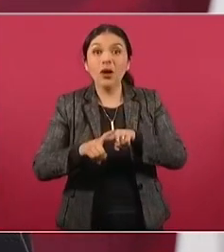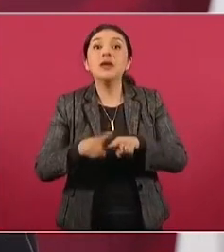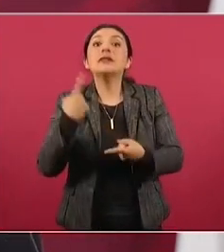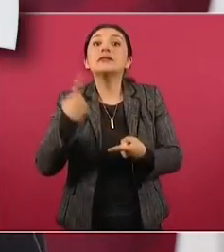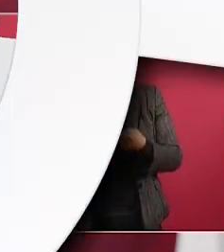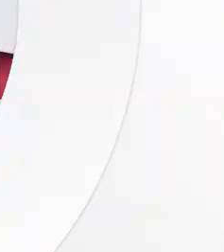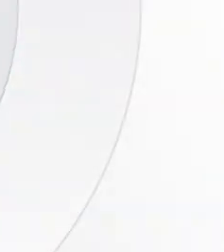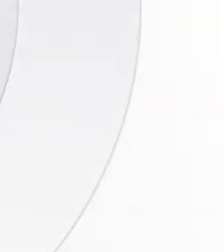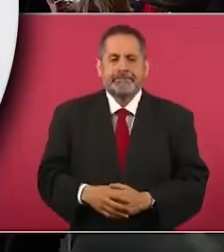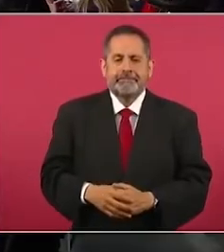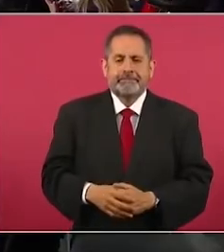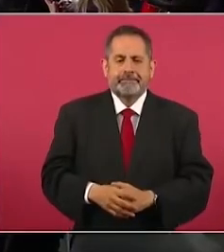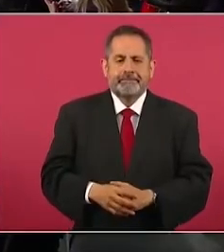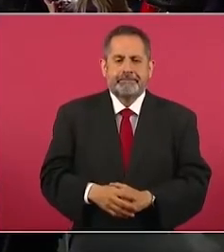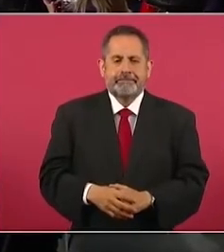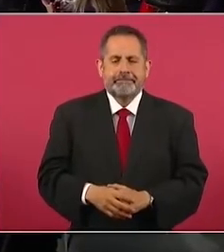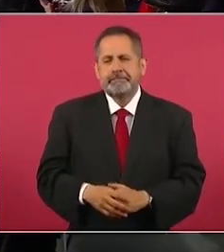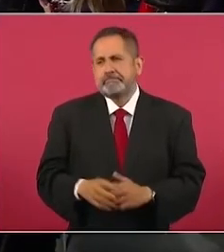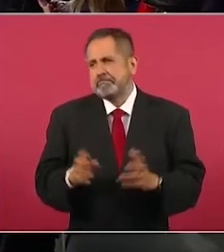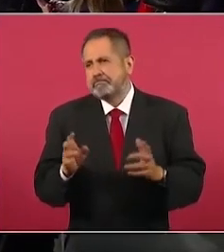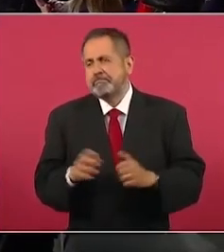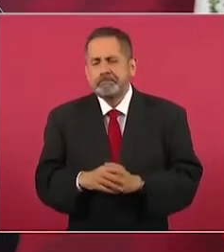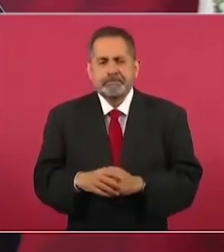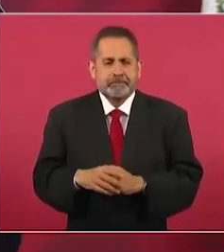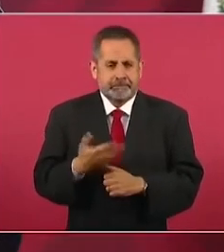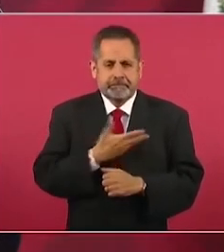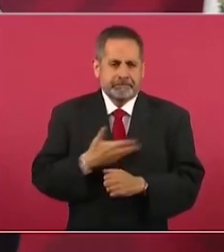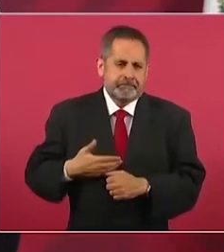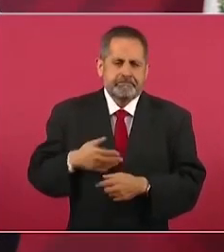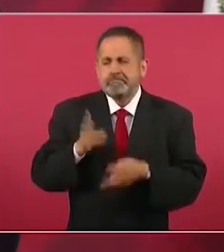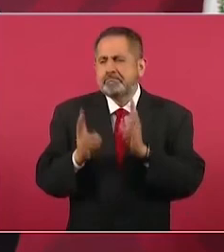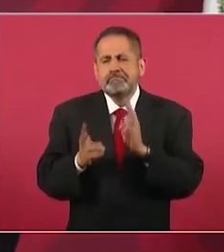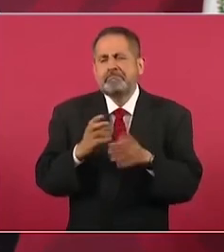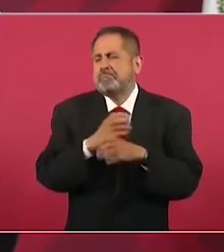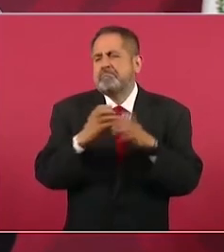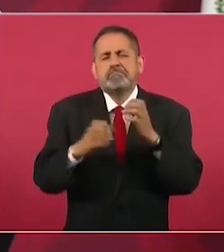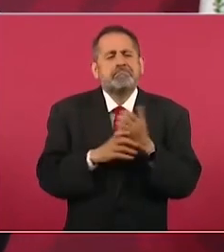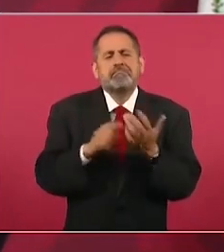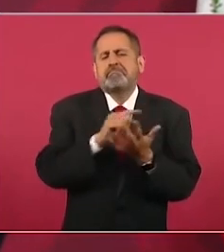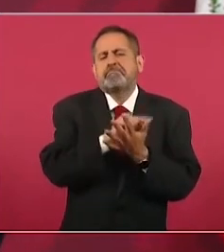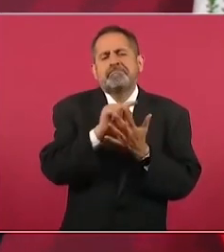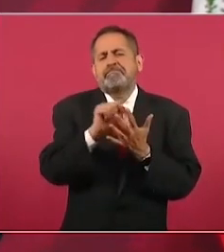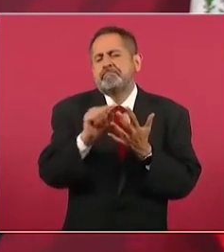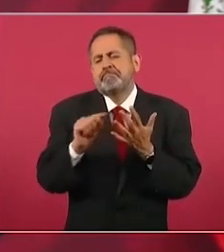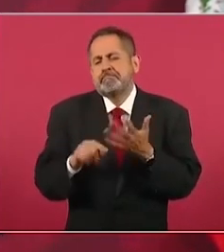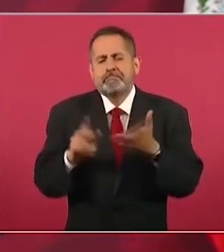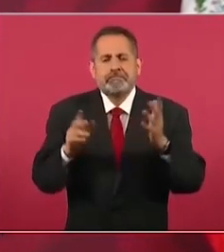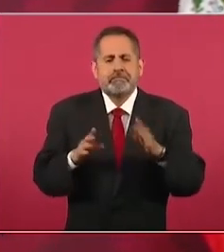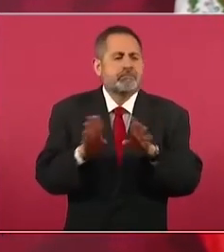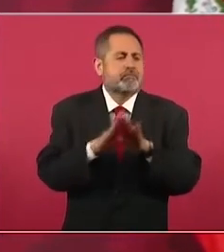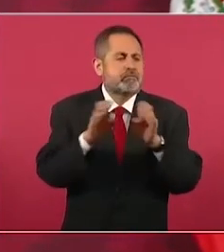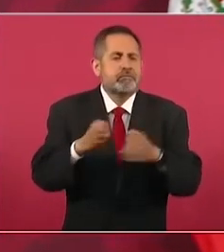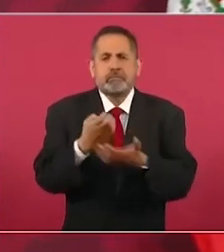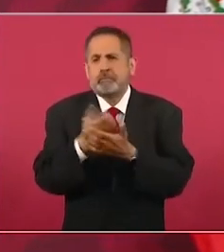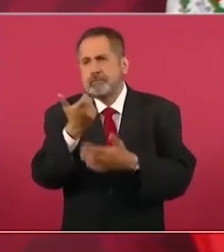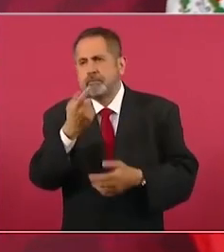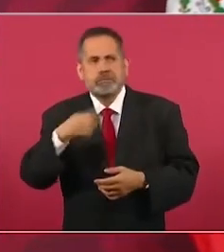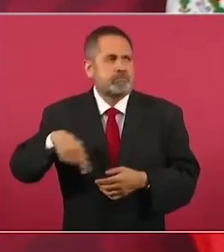prensa. Pues platicamos de todo, de cómo está la